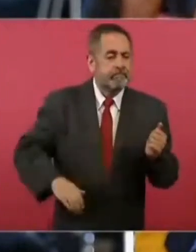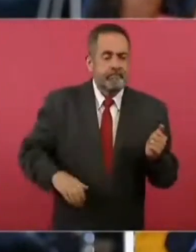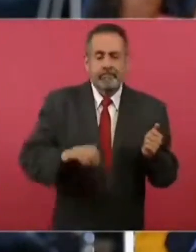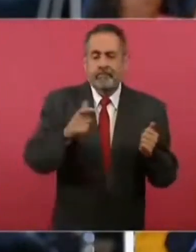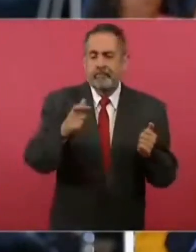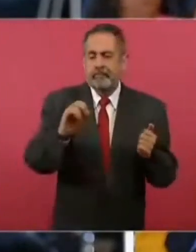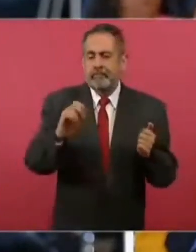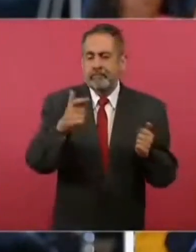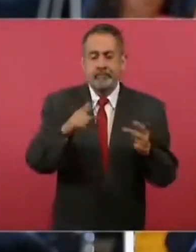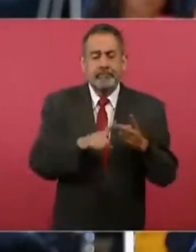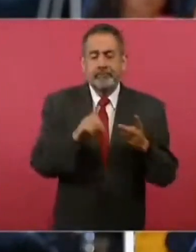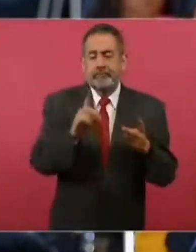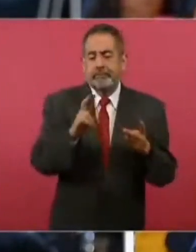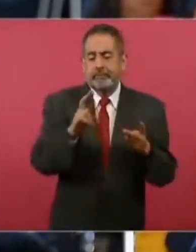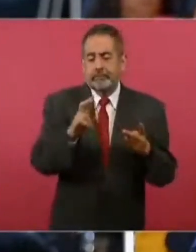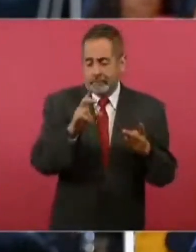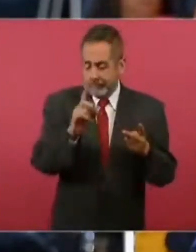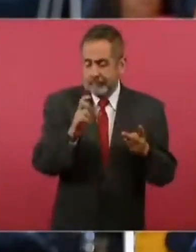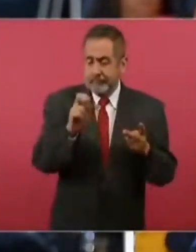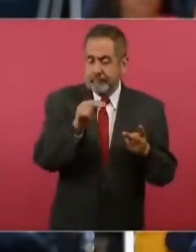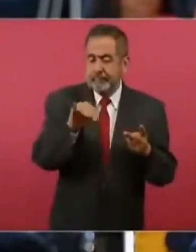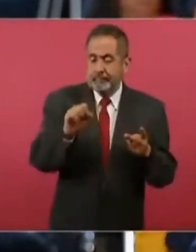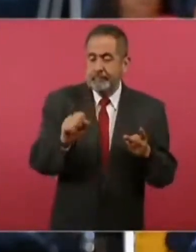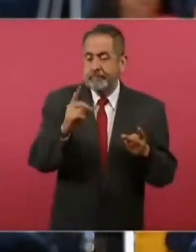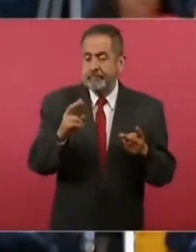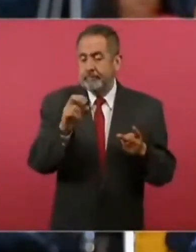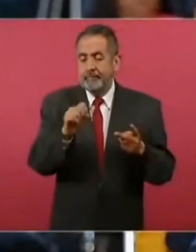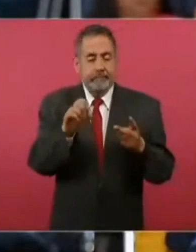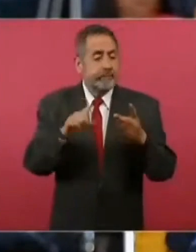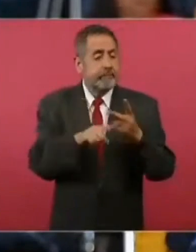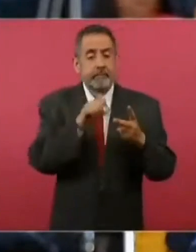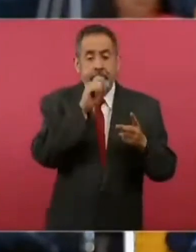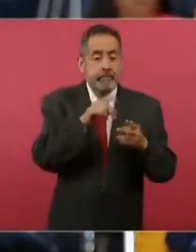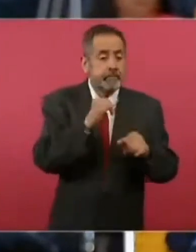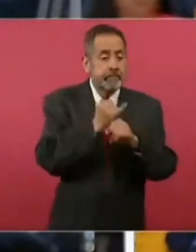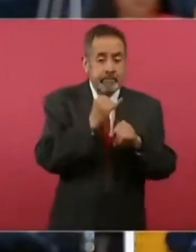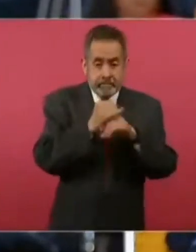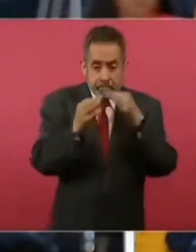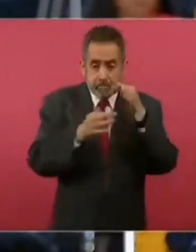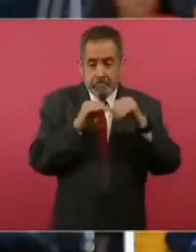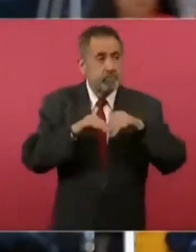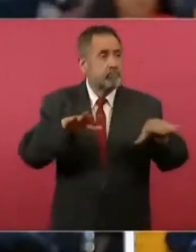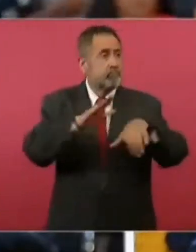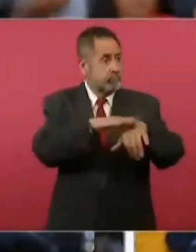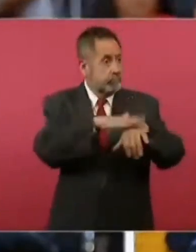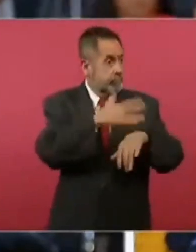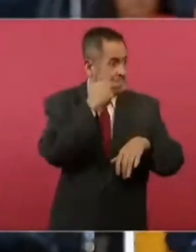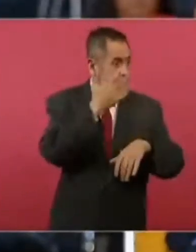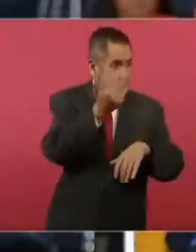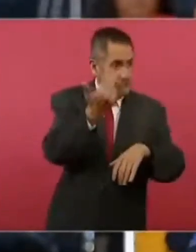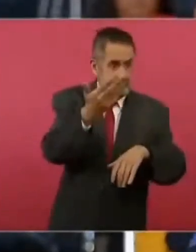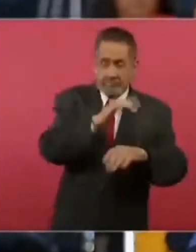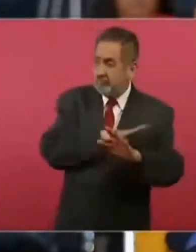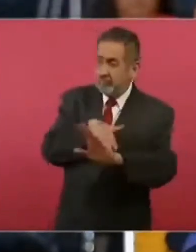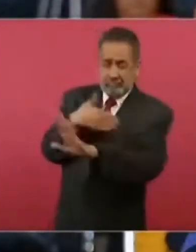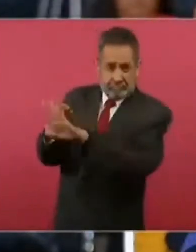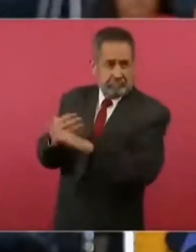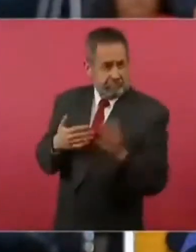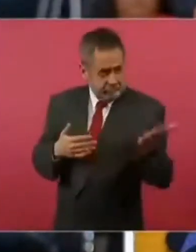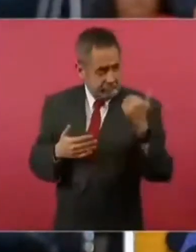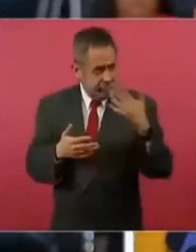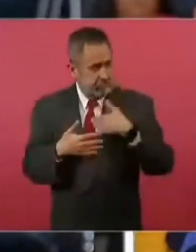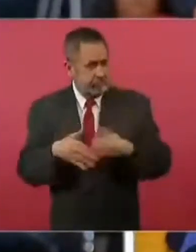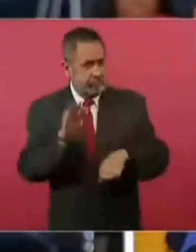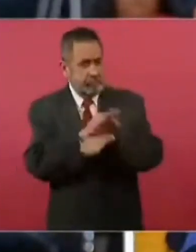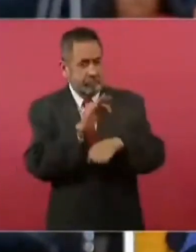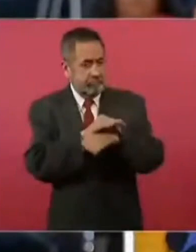Dresser, pero además abiertamente en su página de internet promueven que cualquier persona que quiera ejercer su derecho de